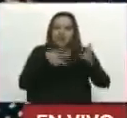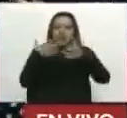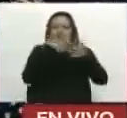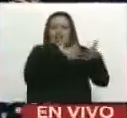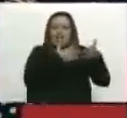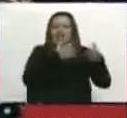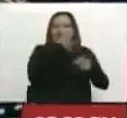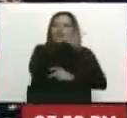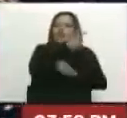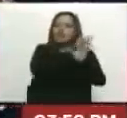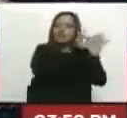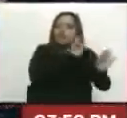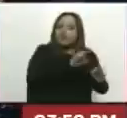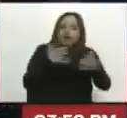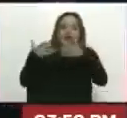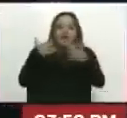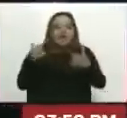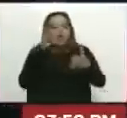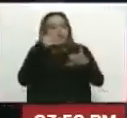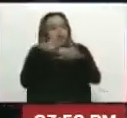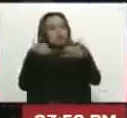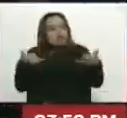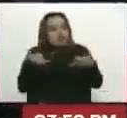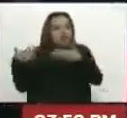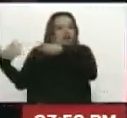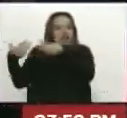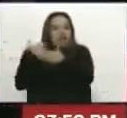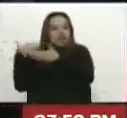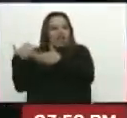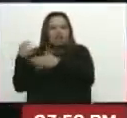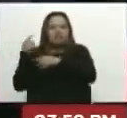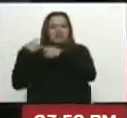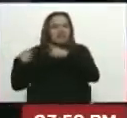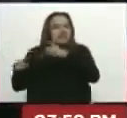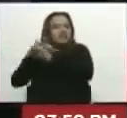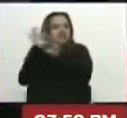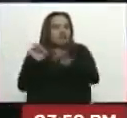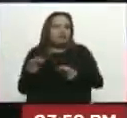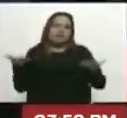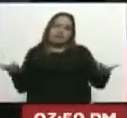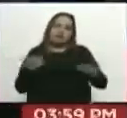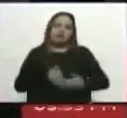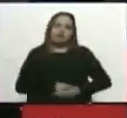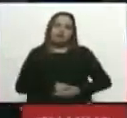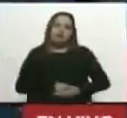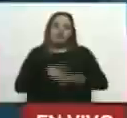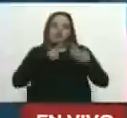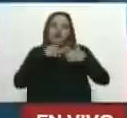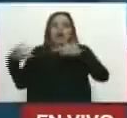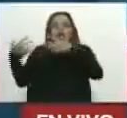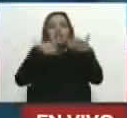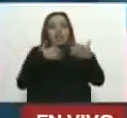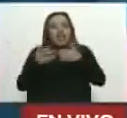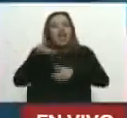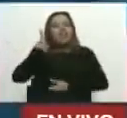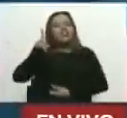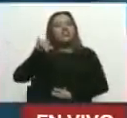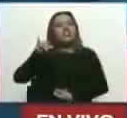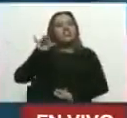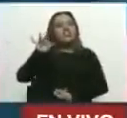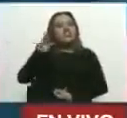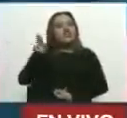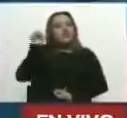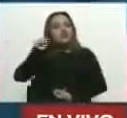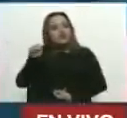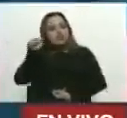sin restricciones, guerra multidimensional, guerra multiforme, etcétera. La guerra difusa, caracterizada